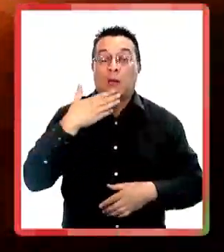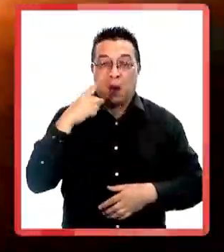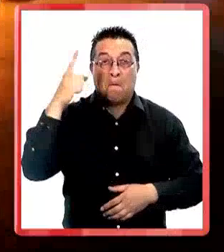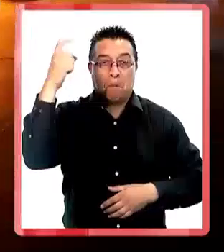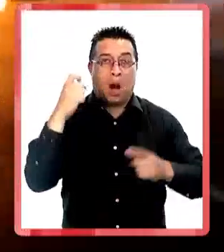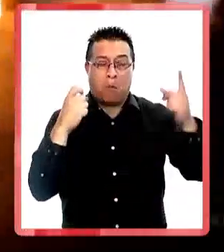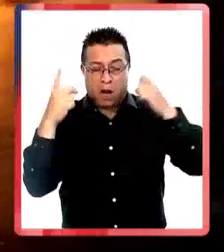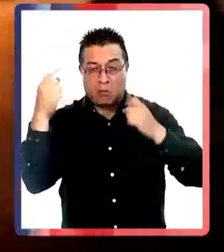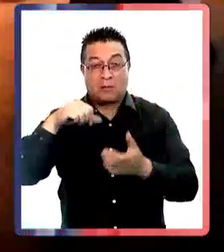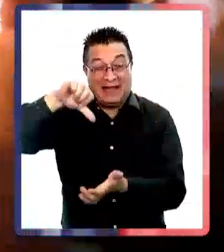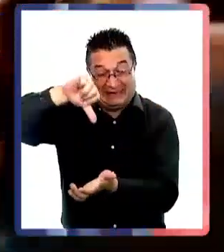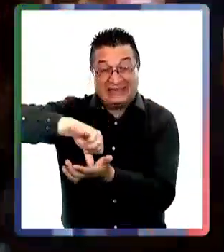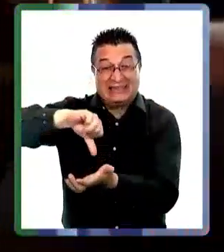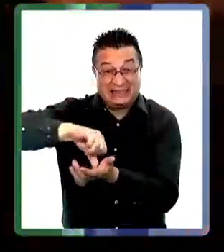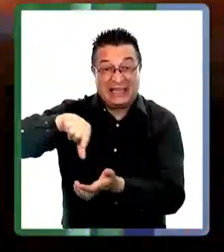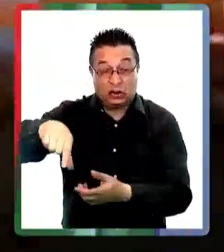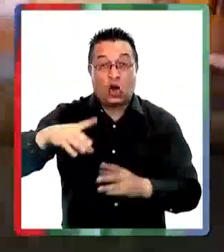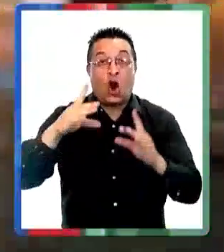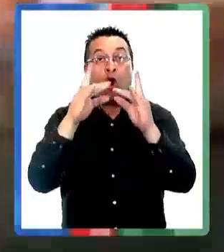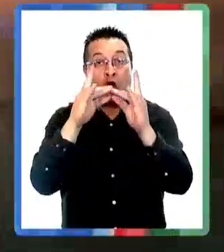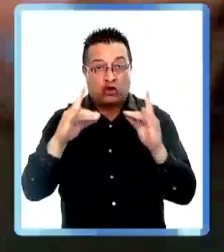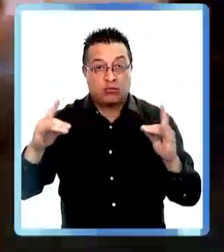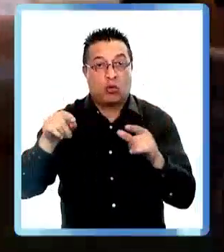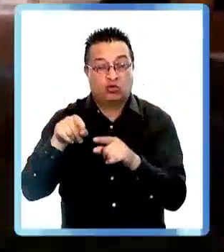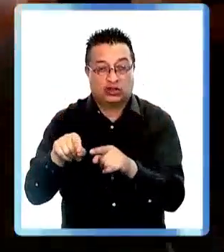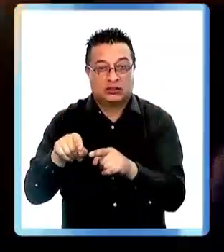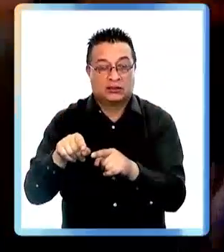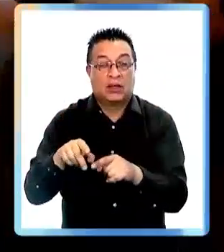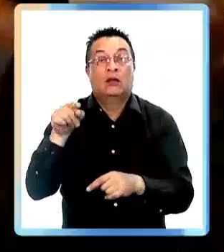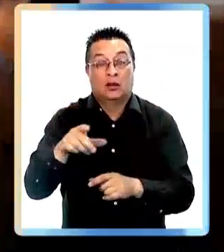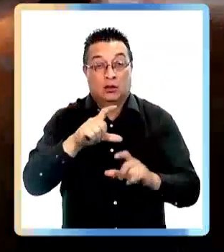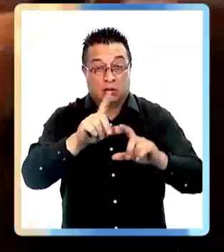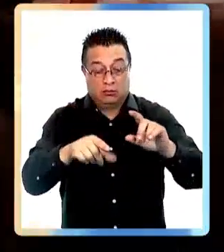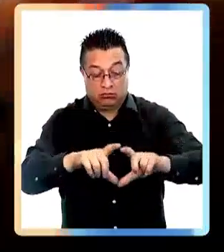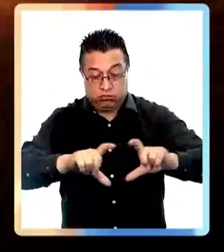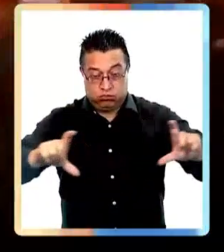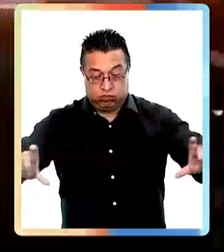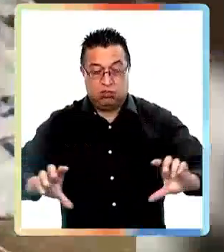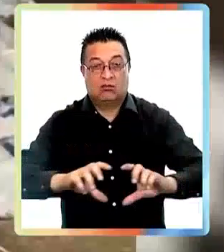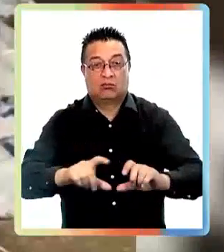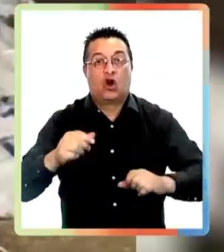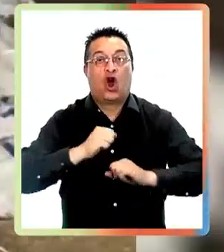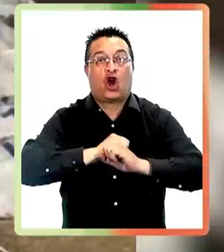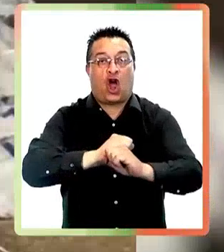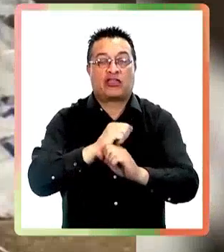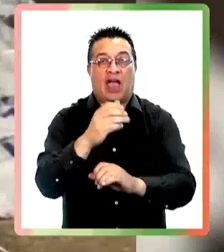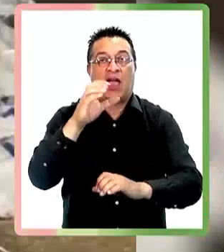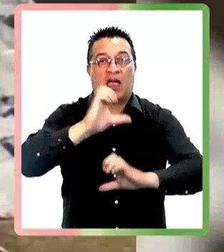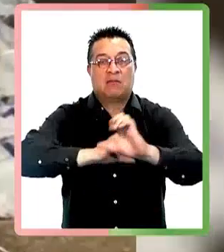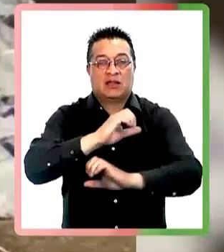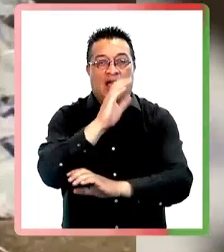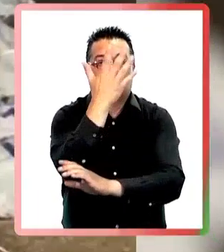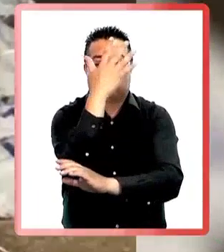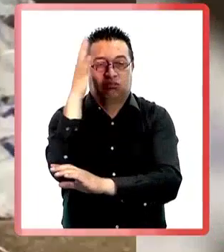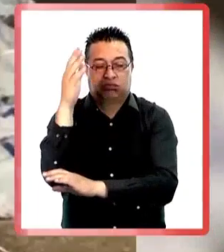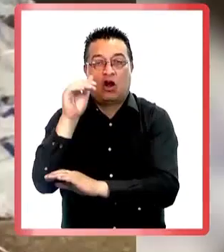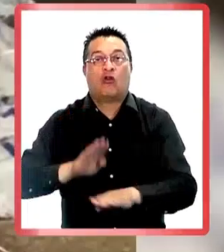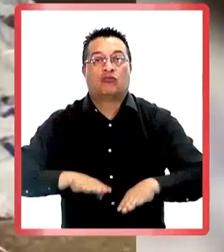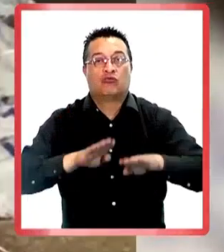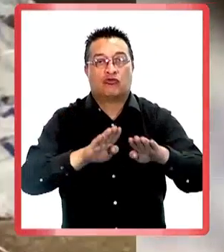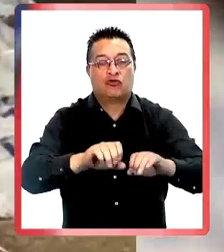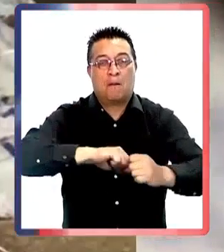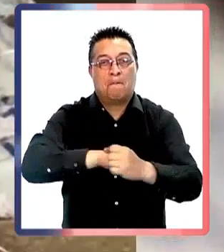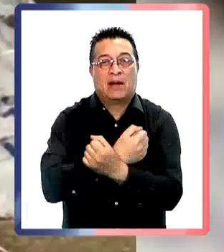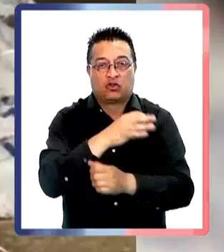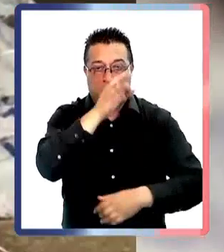al aire en el centro de la ciudad de collipulli los autores dejaron un Lienzo con consignas contra la forestales y a favor de los presos